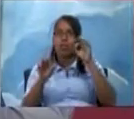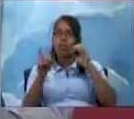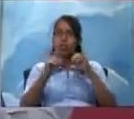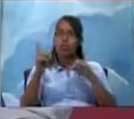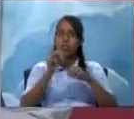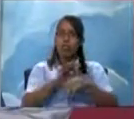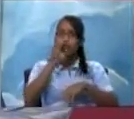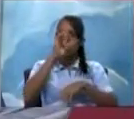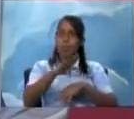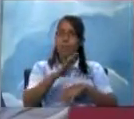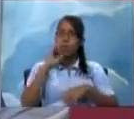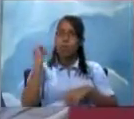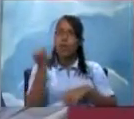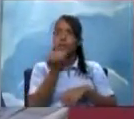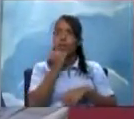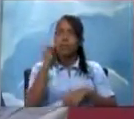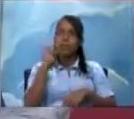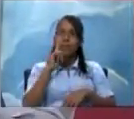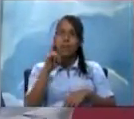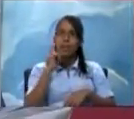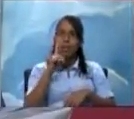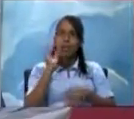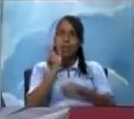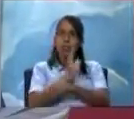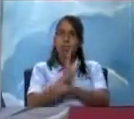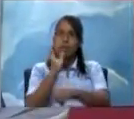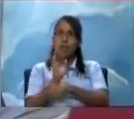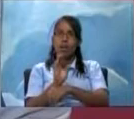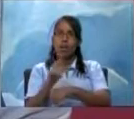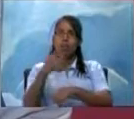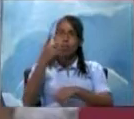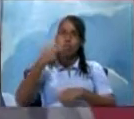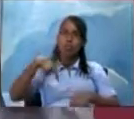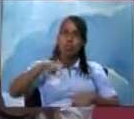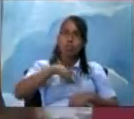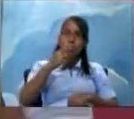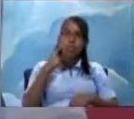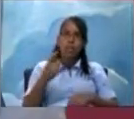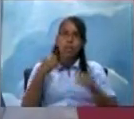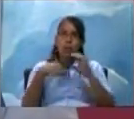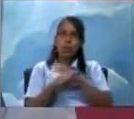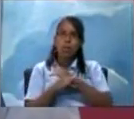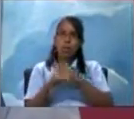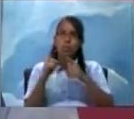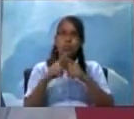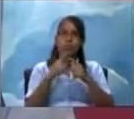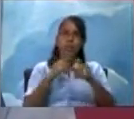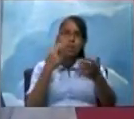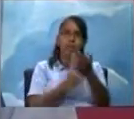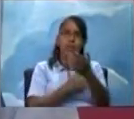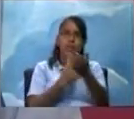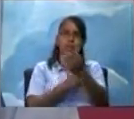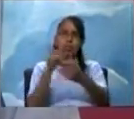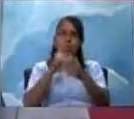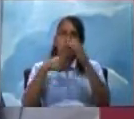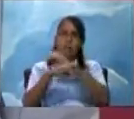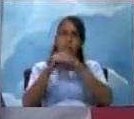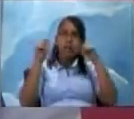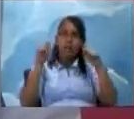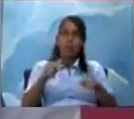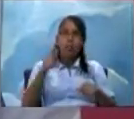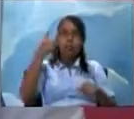escogidos no nos dejemos engañar. Cuidado. Cuando se nos diga, vamos para allá, mira hermanito, no vayas